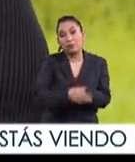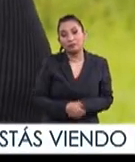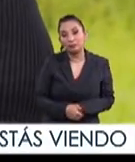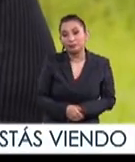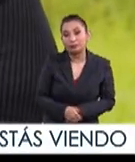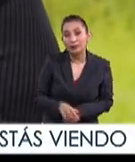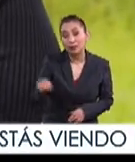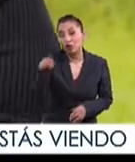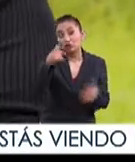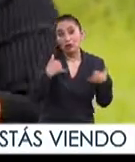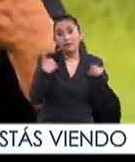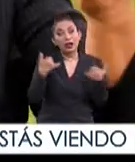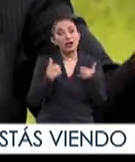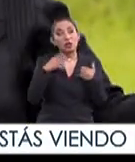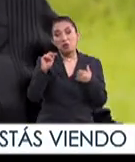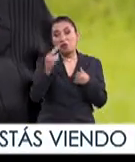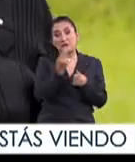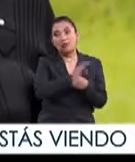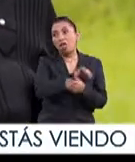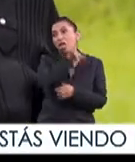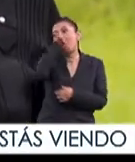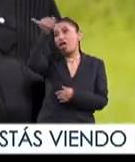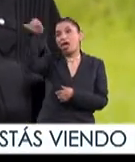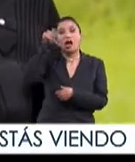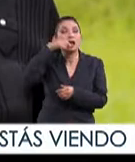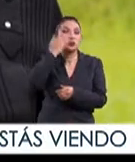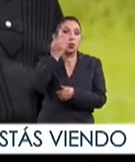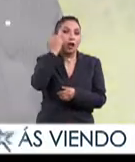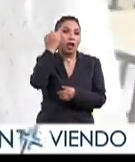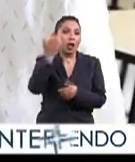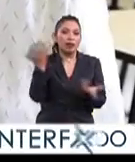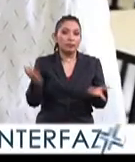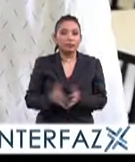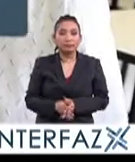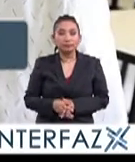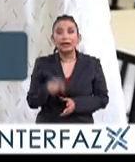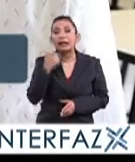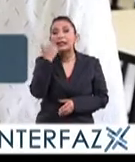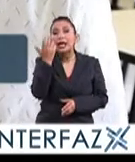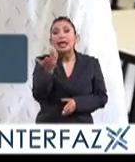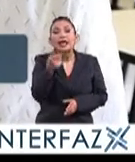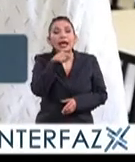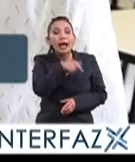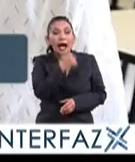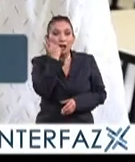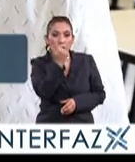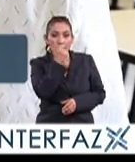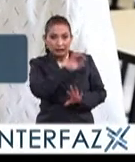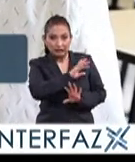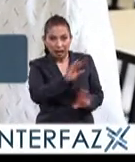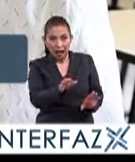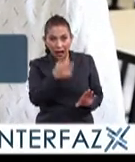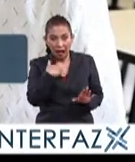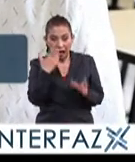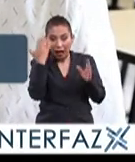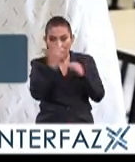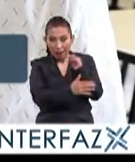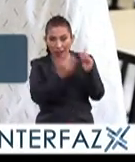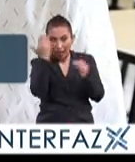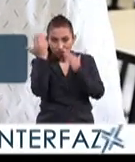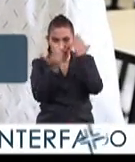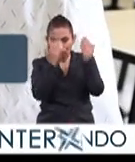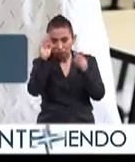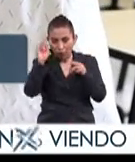Entonces, los jóvenes no tienen necesidad de salir de su contexto. Se pretende o se busca que el alumno, una vez que egrese de la